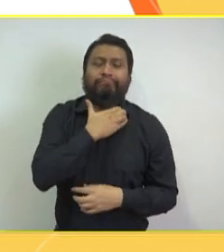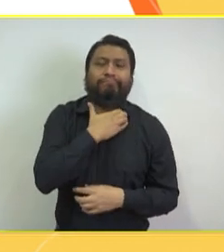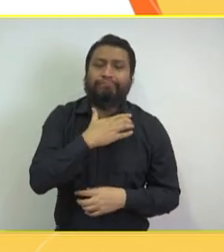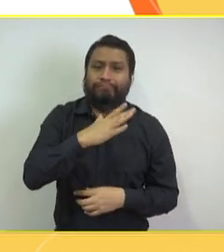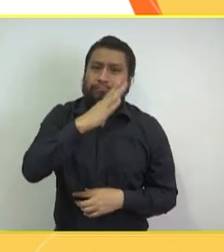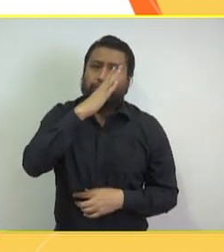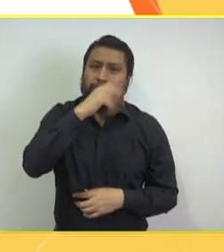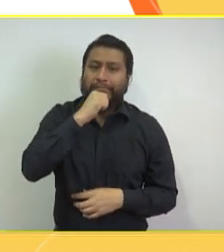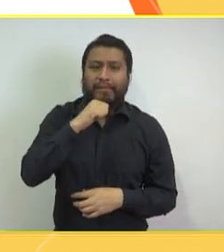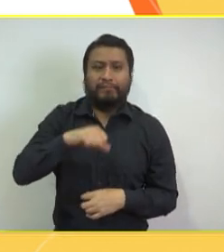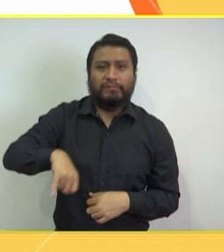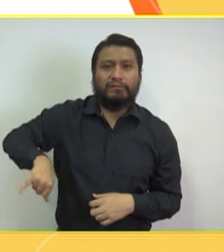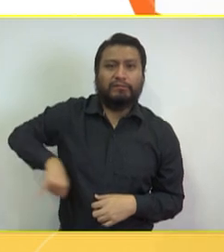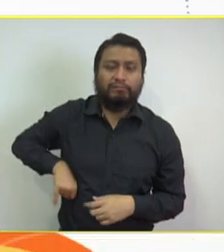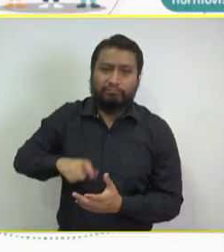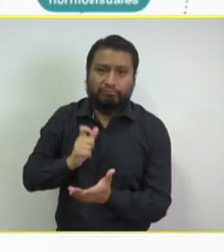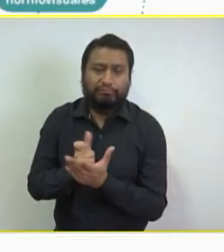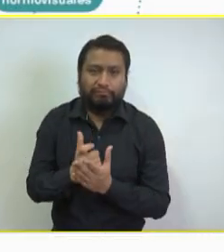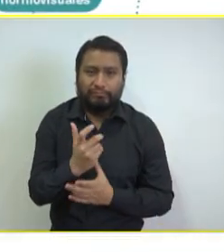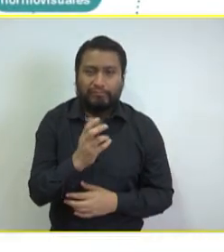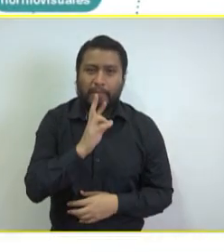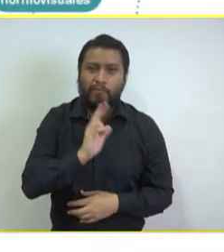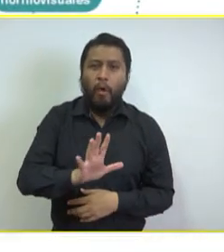de grado público.